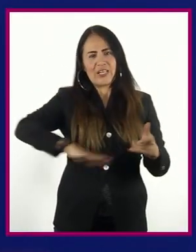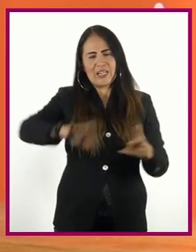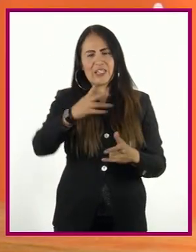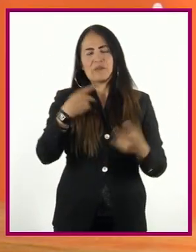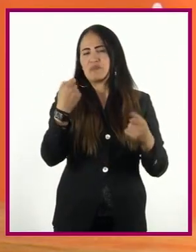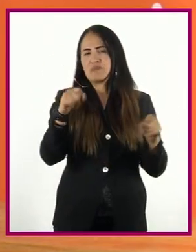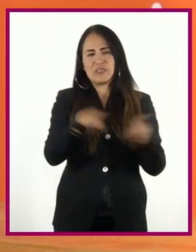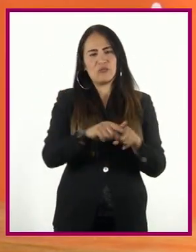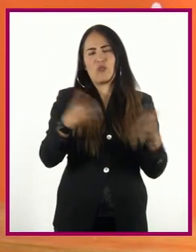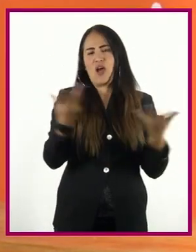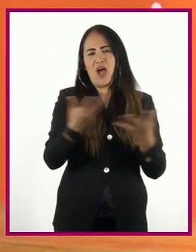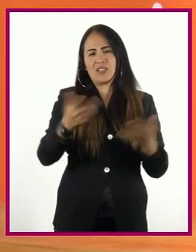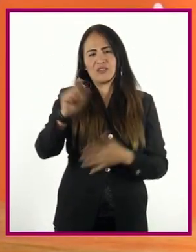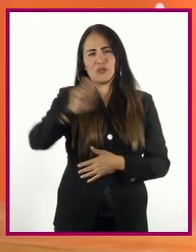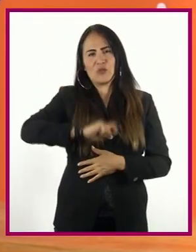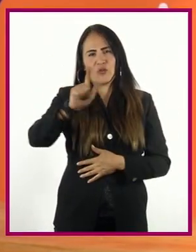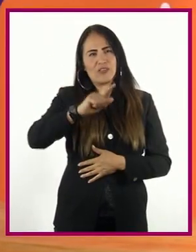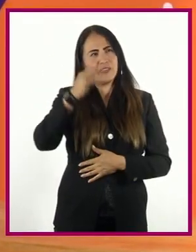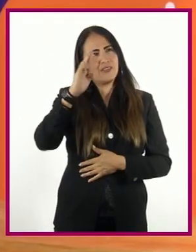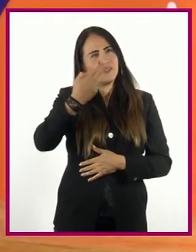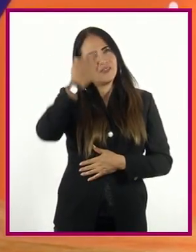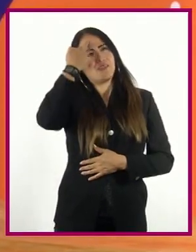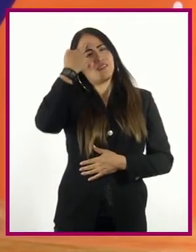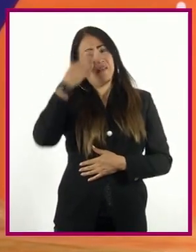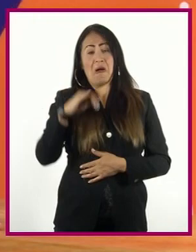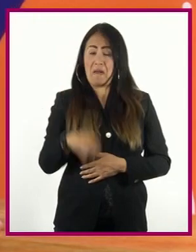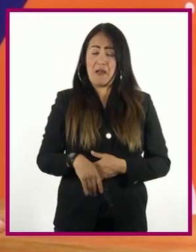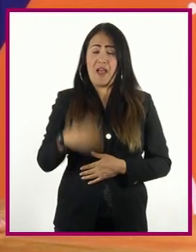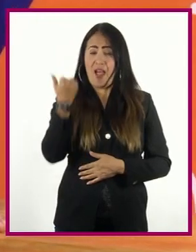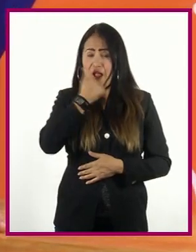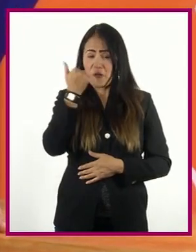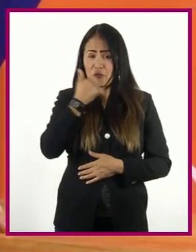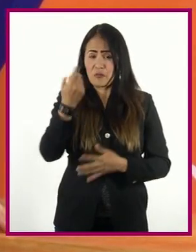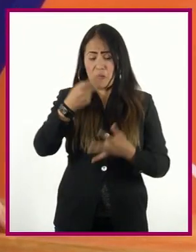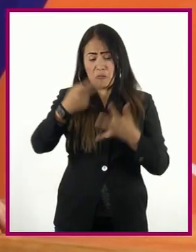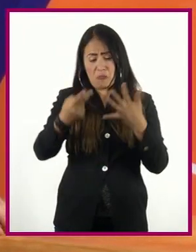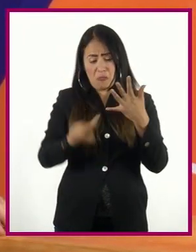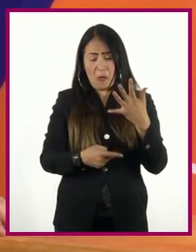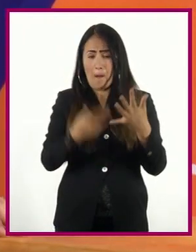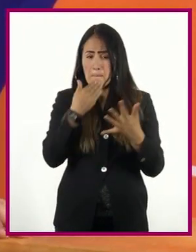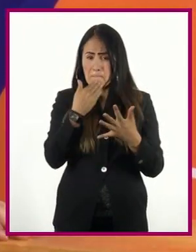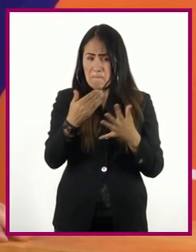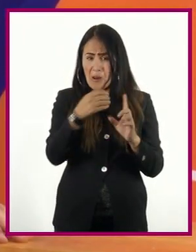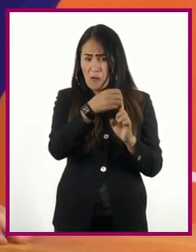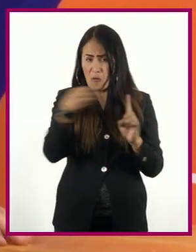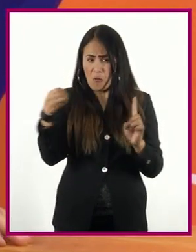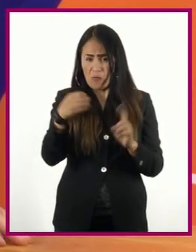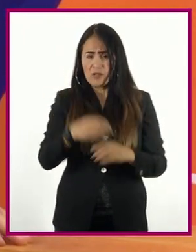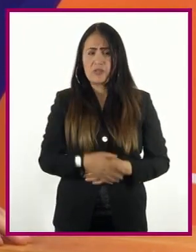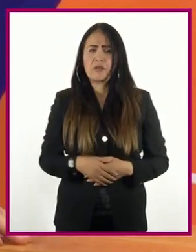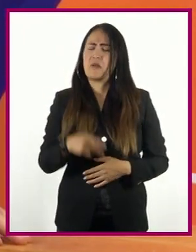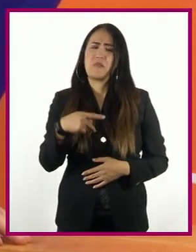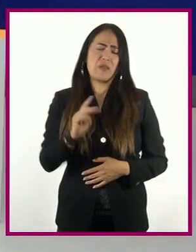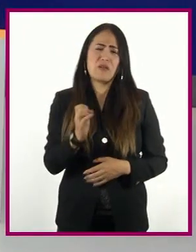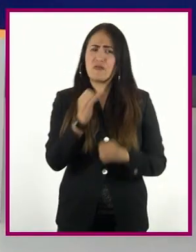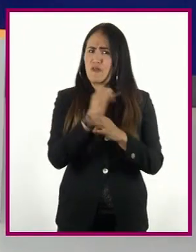profesión. Pues qué bien lo hizo ese alumno. Pero, ¿si no encontramos